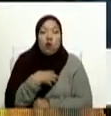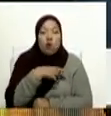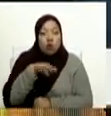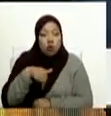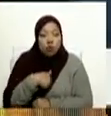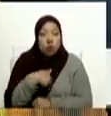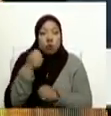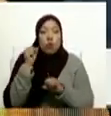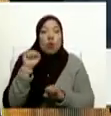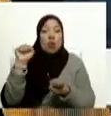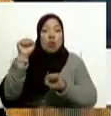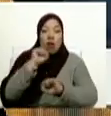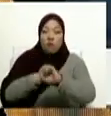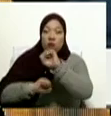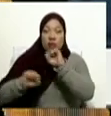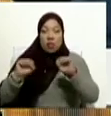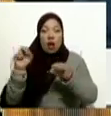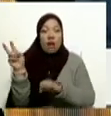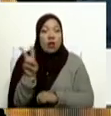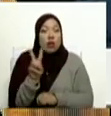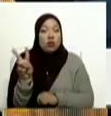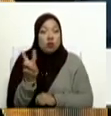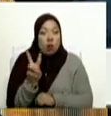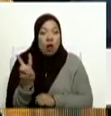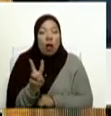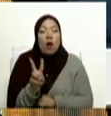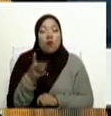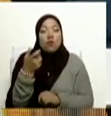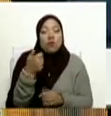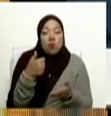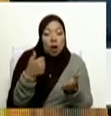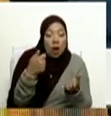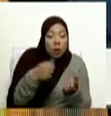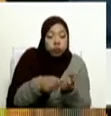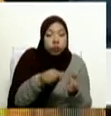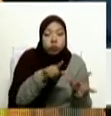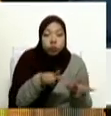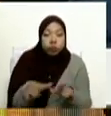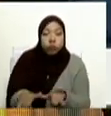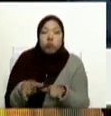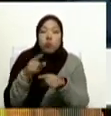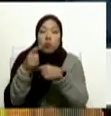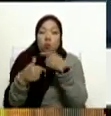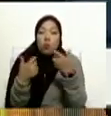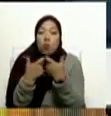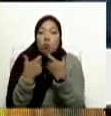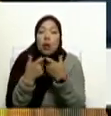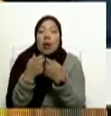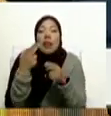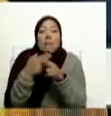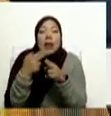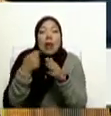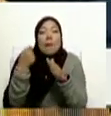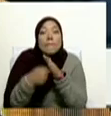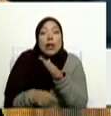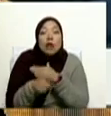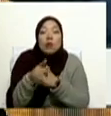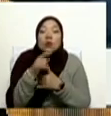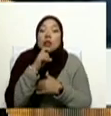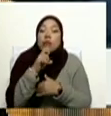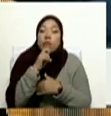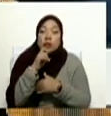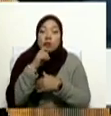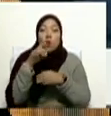haber puesto sello a mis glorias tales fueron sus palabras con tal arriesgada operación y terminó